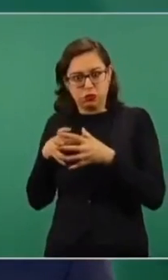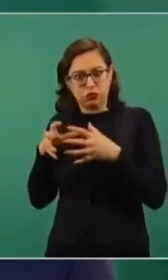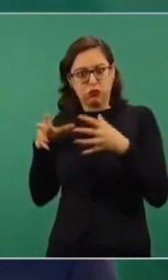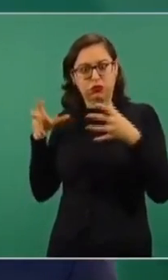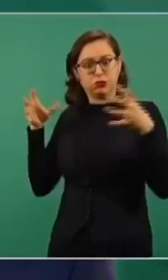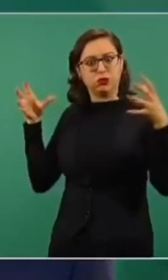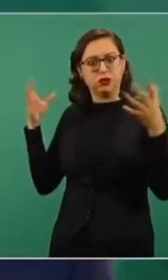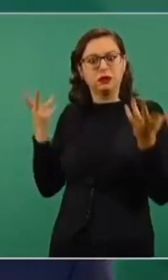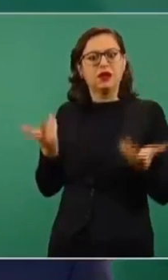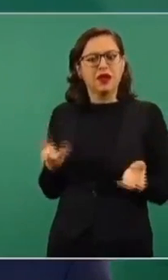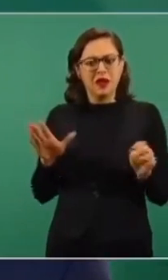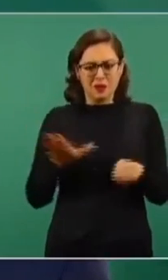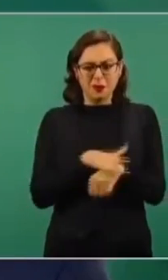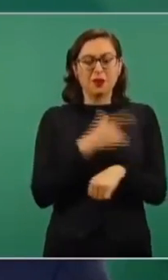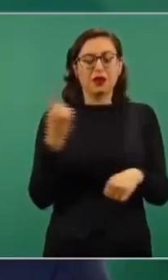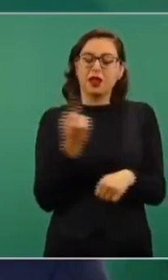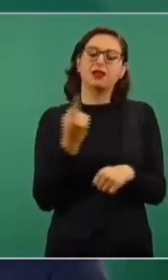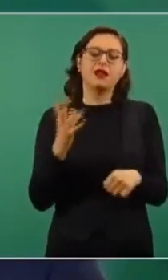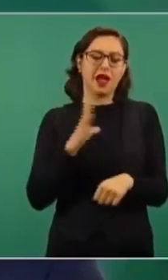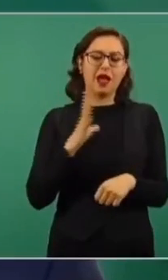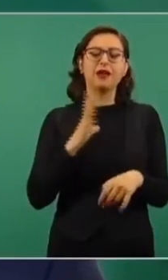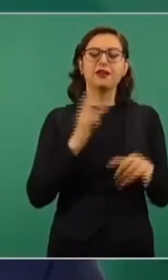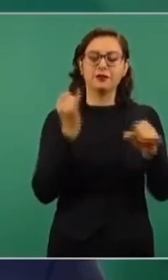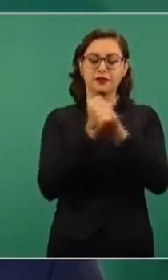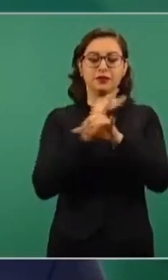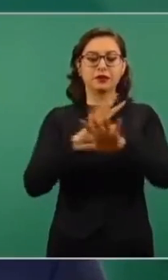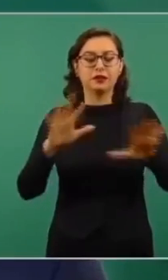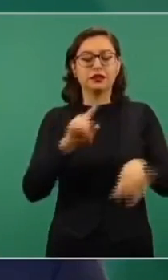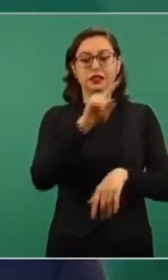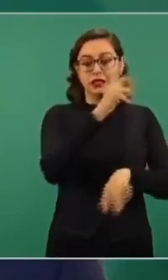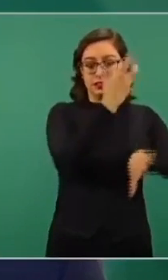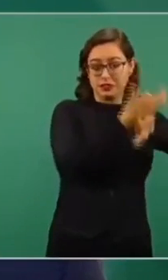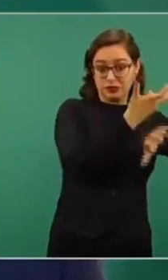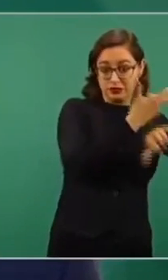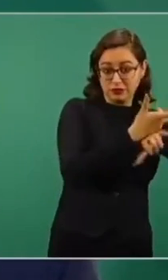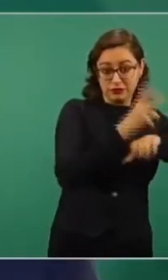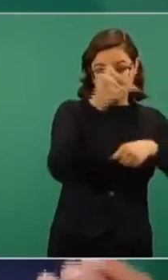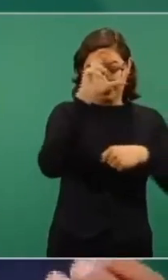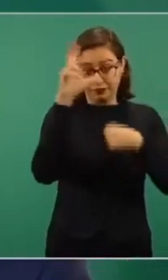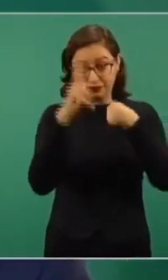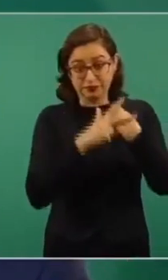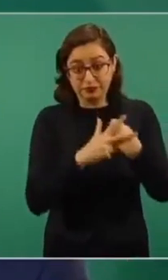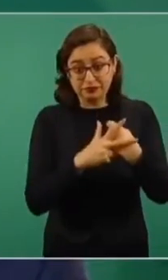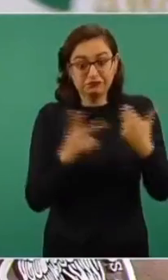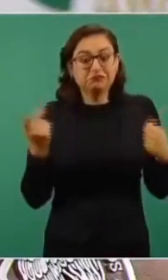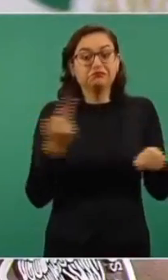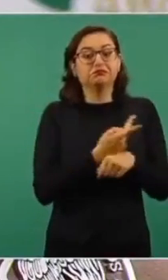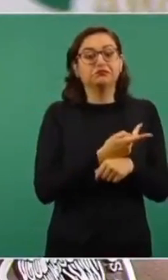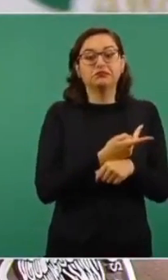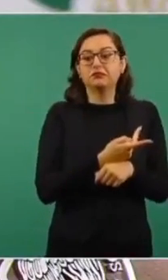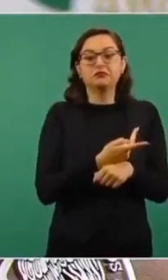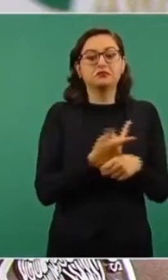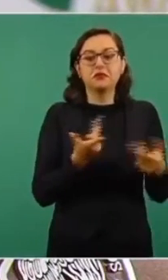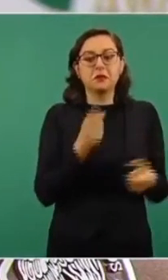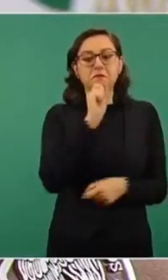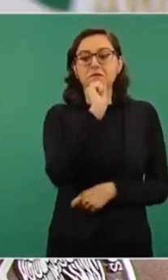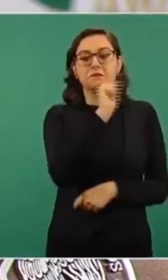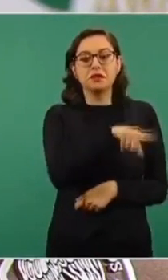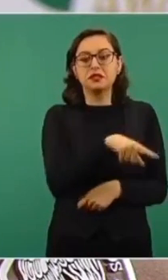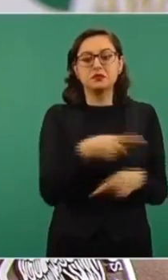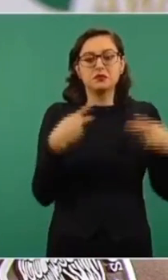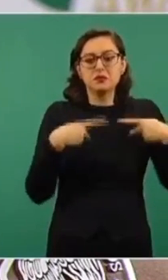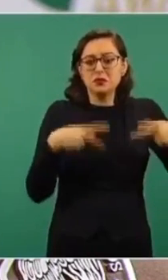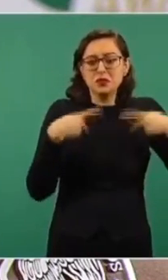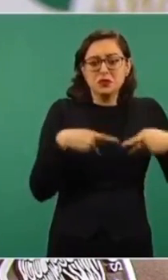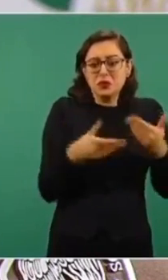internacional de cómo tanto en Estados Unidos como en Europa ha habido grandes concentraciones de ingresos en